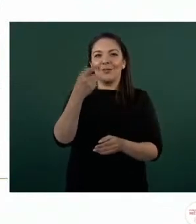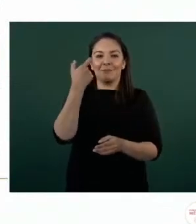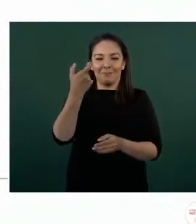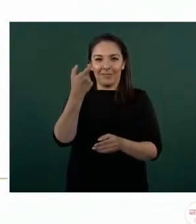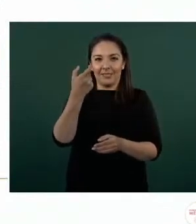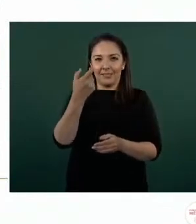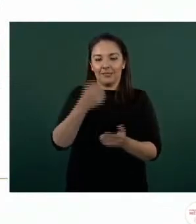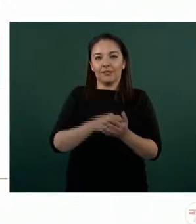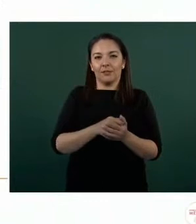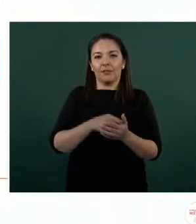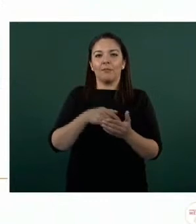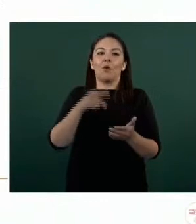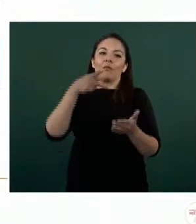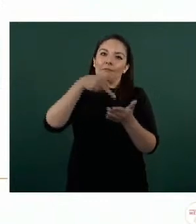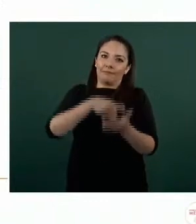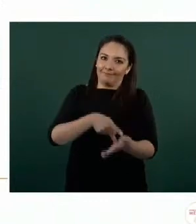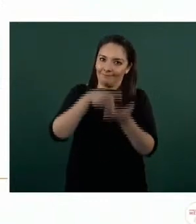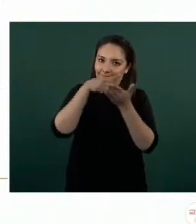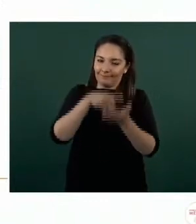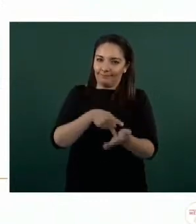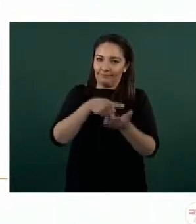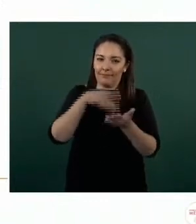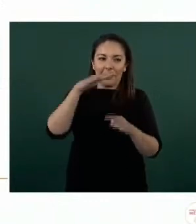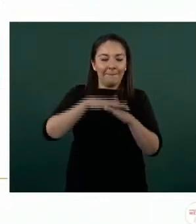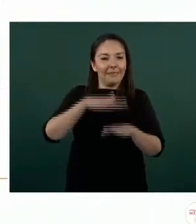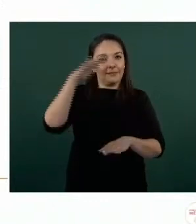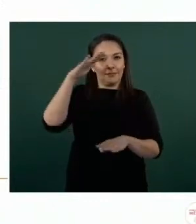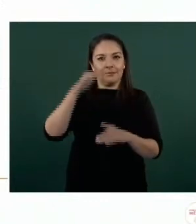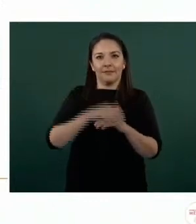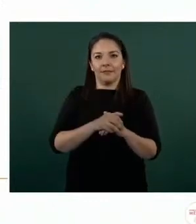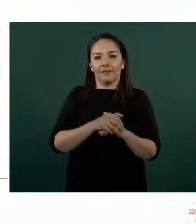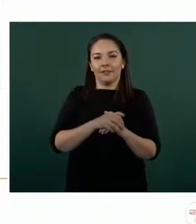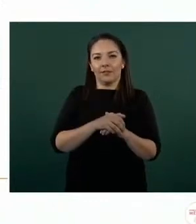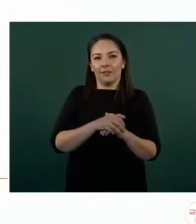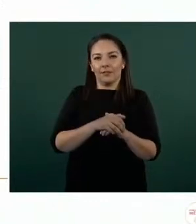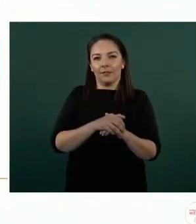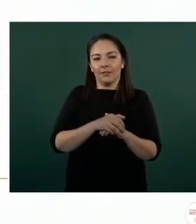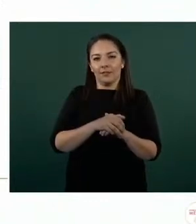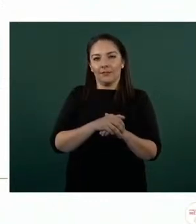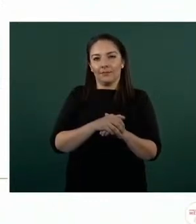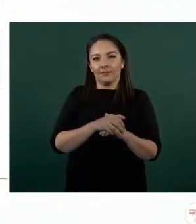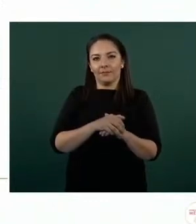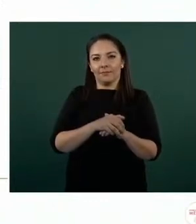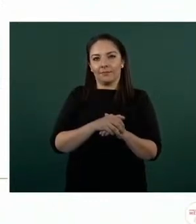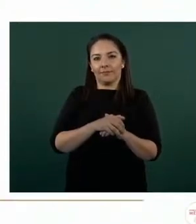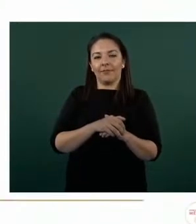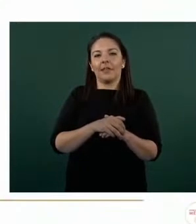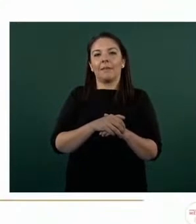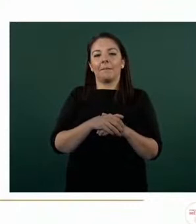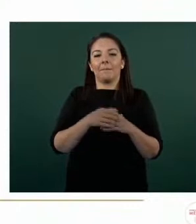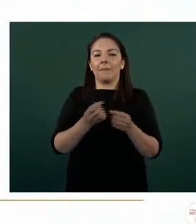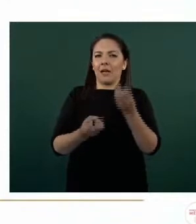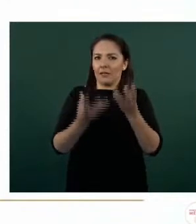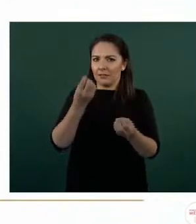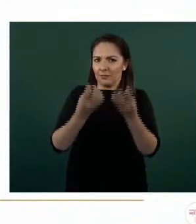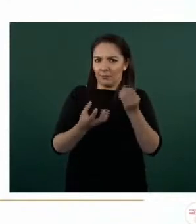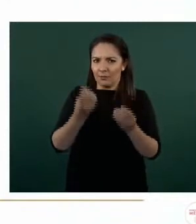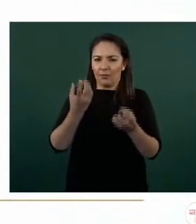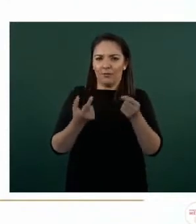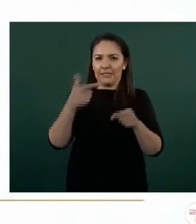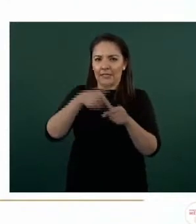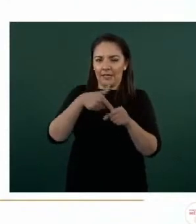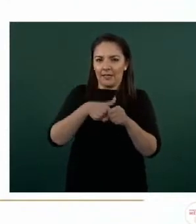22.71 pesos por kilo. El más alto lo encontramos con el margen más alto de estufas y gas de Córdoba